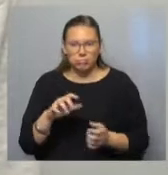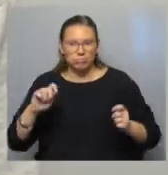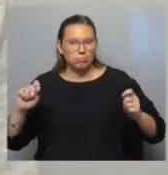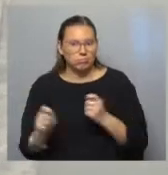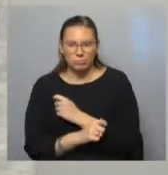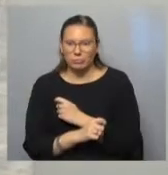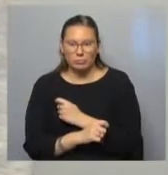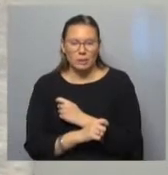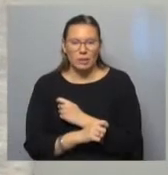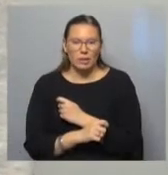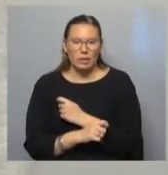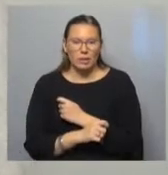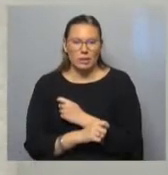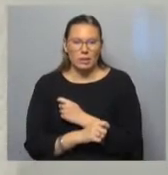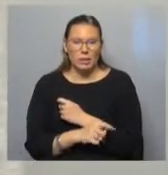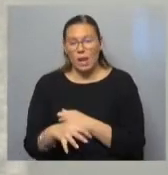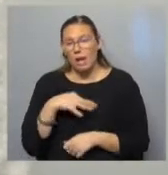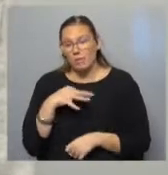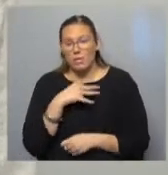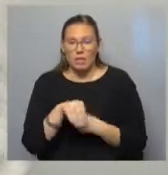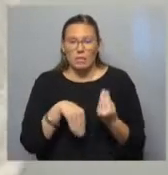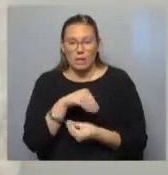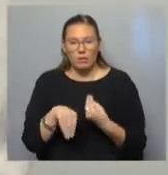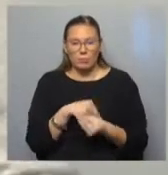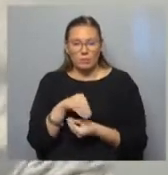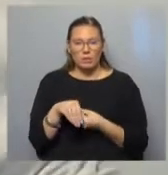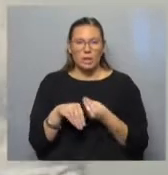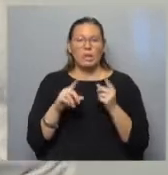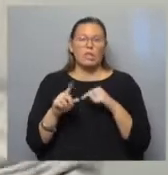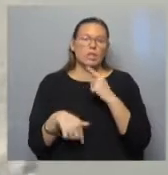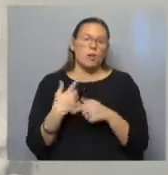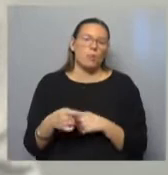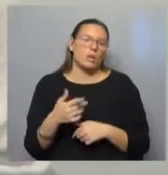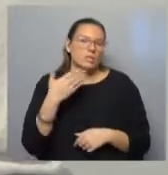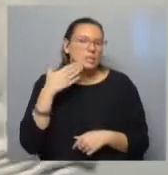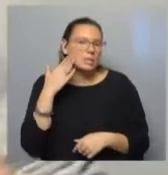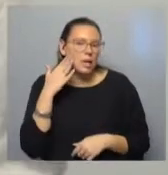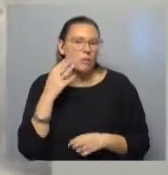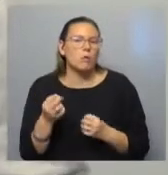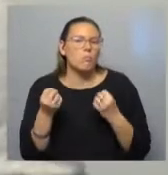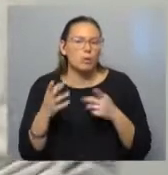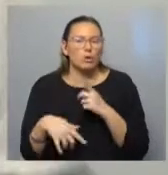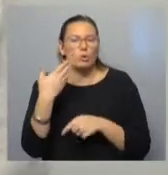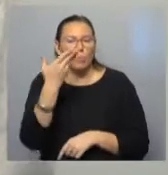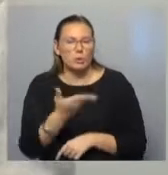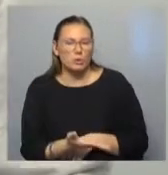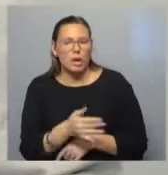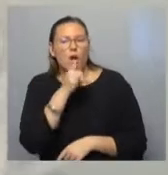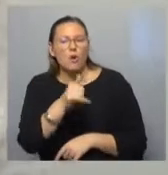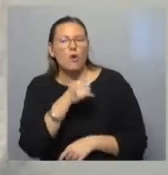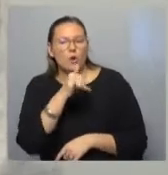toda la vida de la familia y obviamente después vamos a enterarnos qué tiene que ver el otro personaje que nos iba